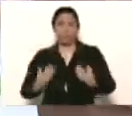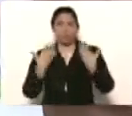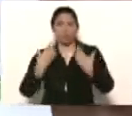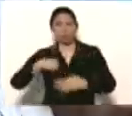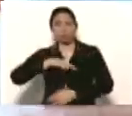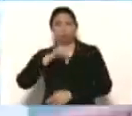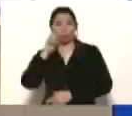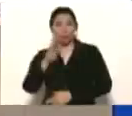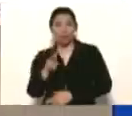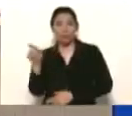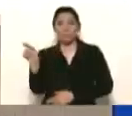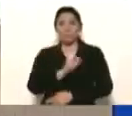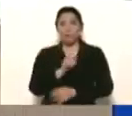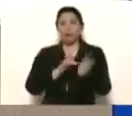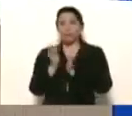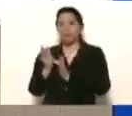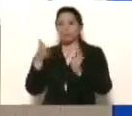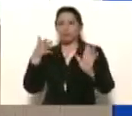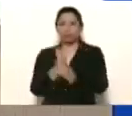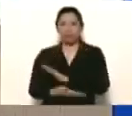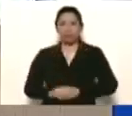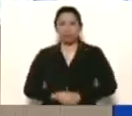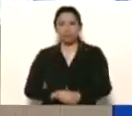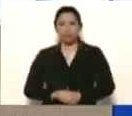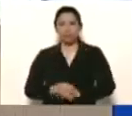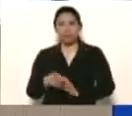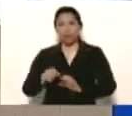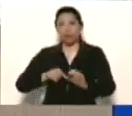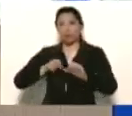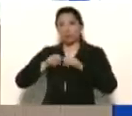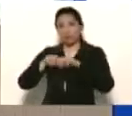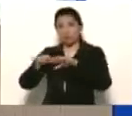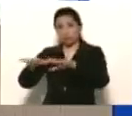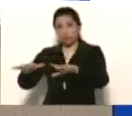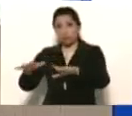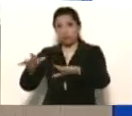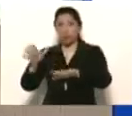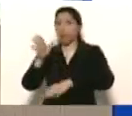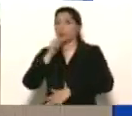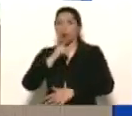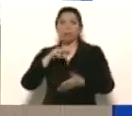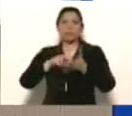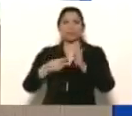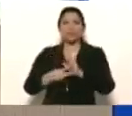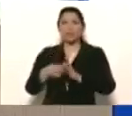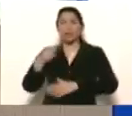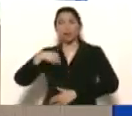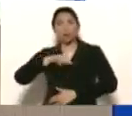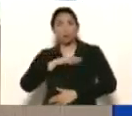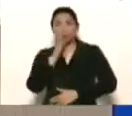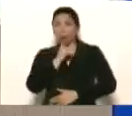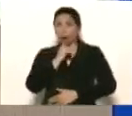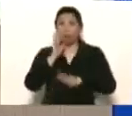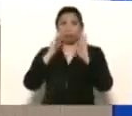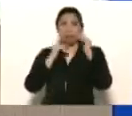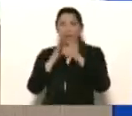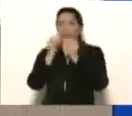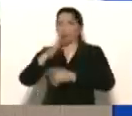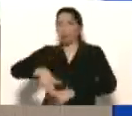abril se refieren de manera principal a esos focos solo quiere decir que no estamos atendiendo todo el país que no estemos